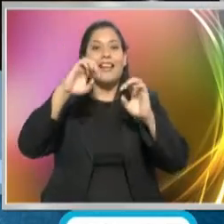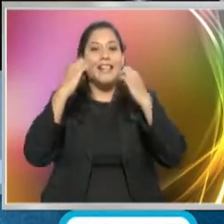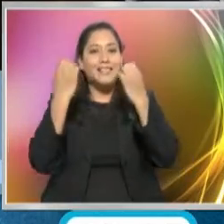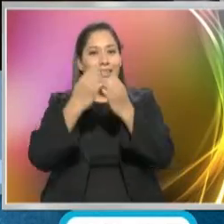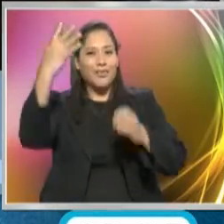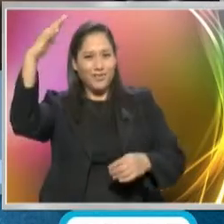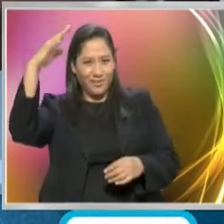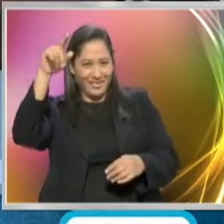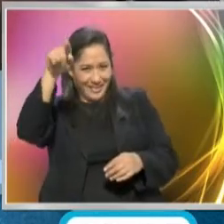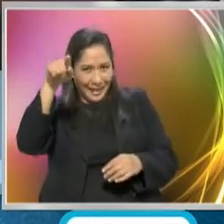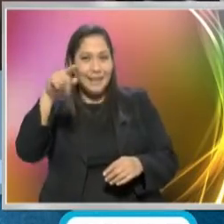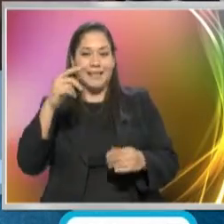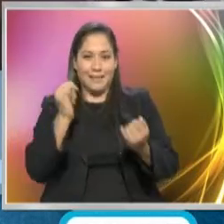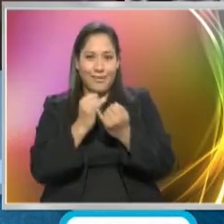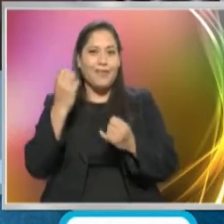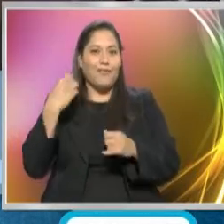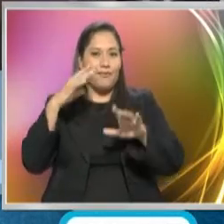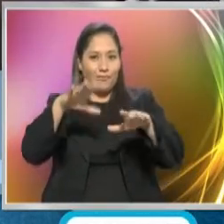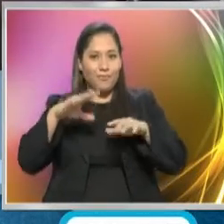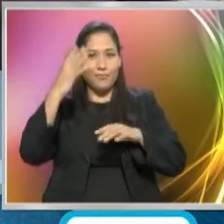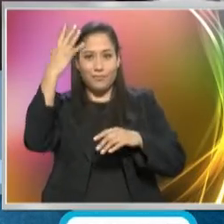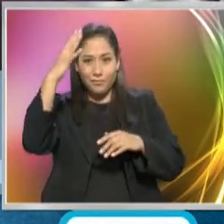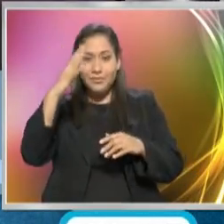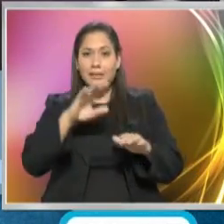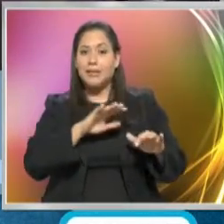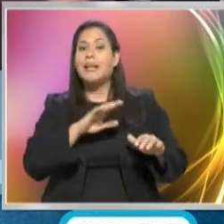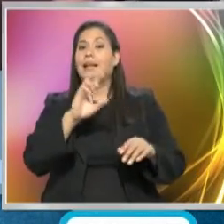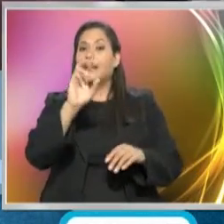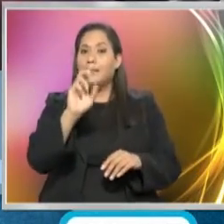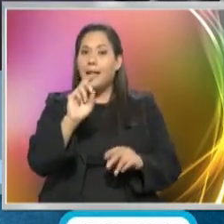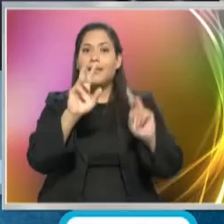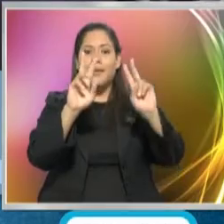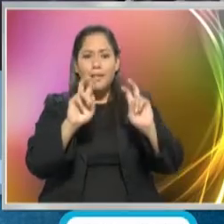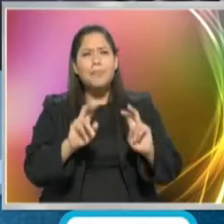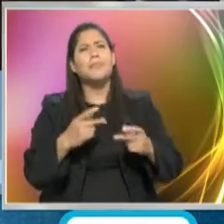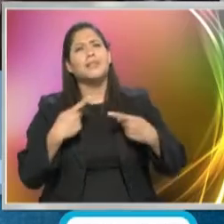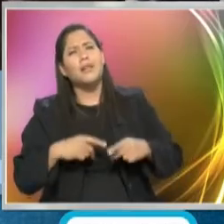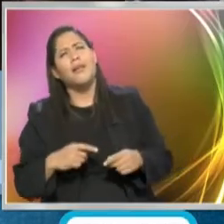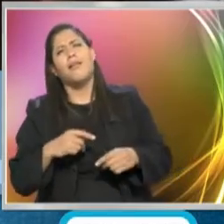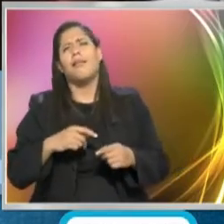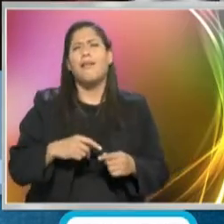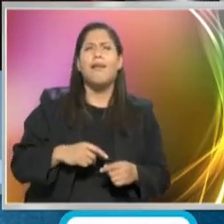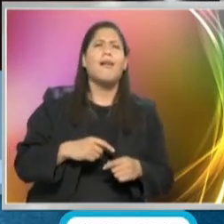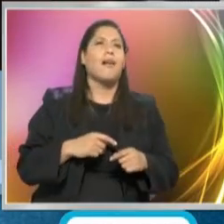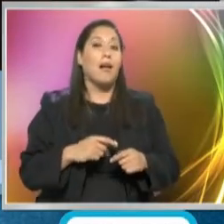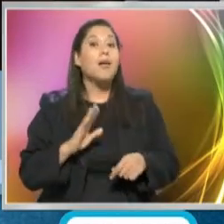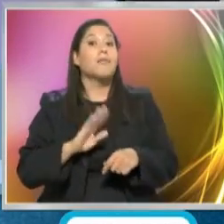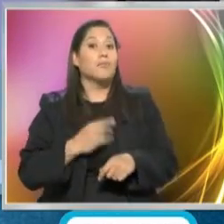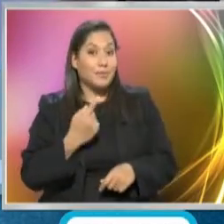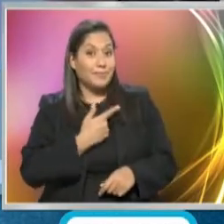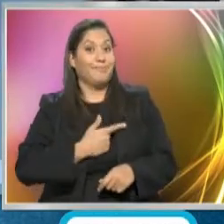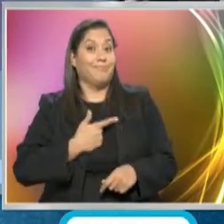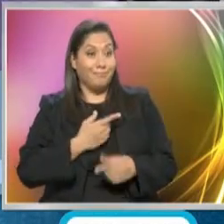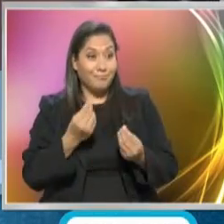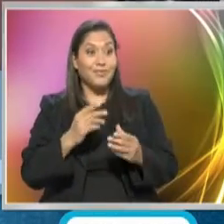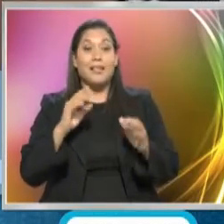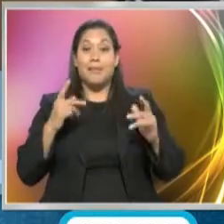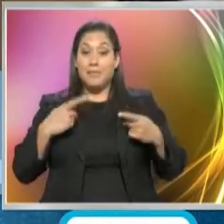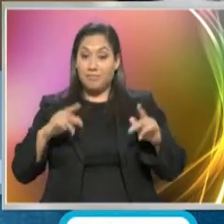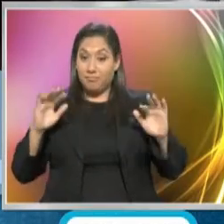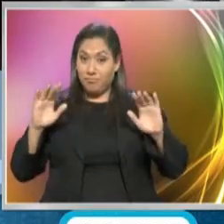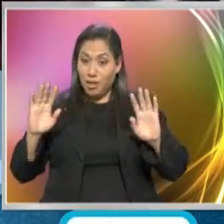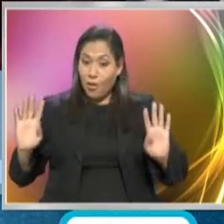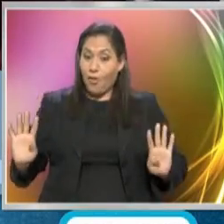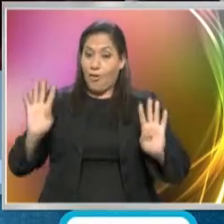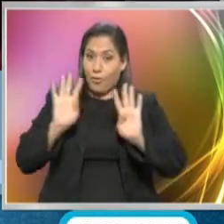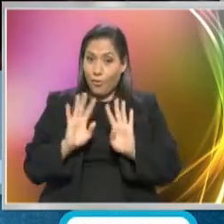Foro Sol. Y entonces fueron 30 temas que la gente coreaba porque jaló mucho ese reencuentro. Sí. Y se